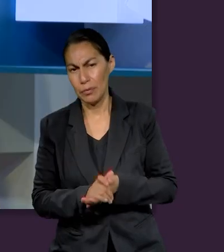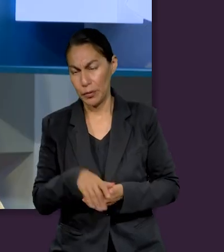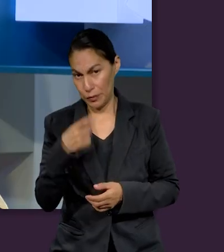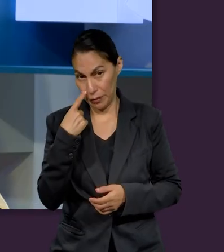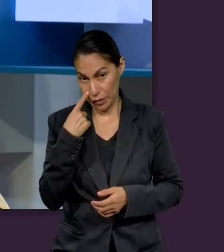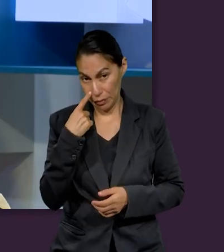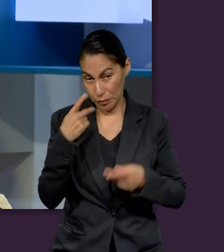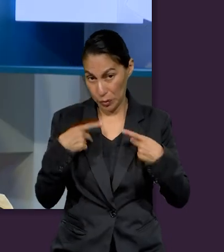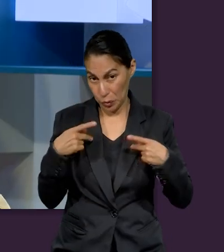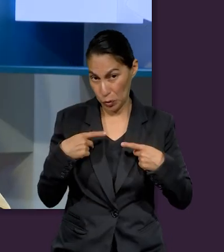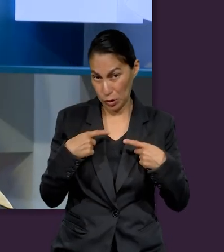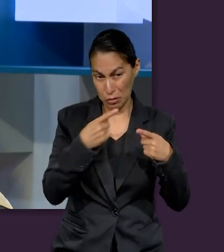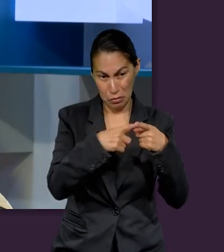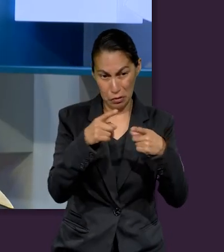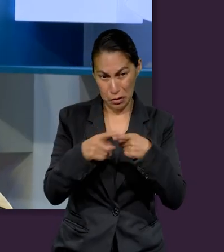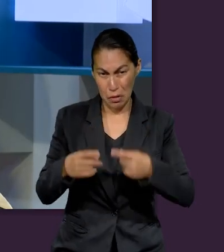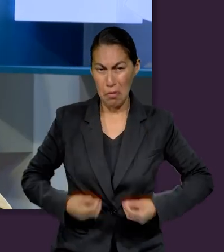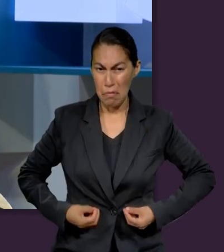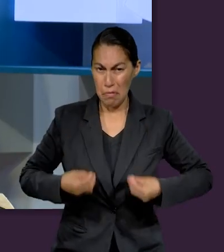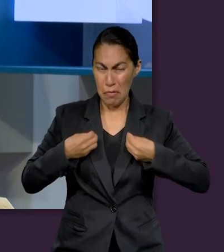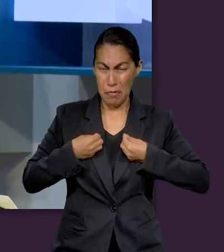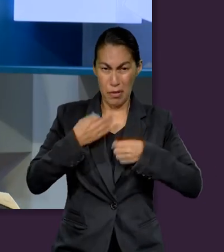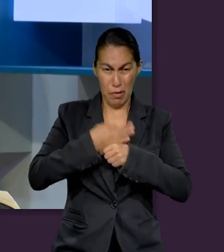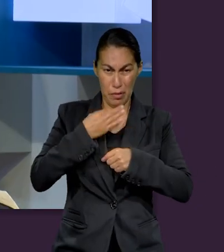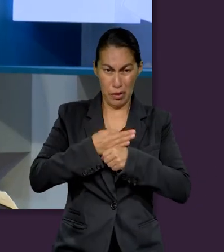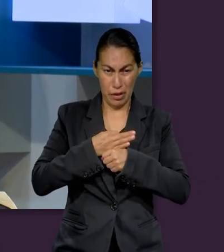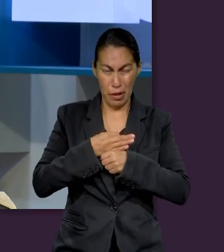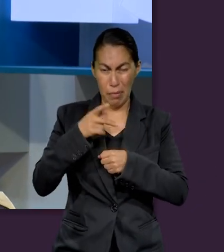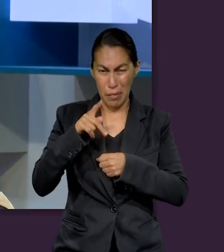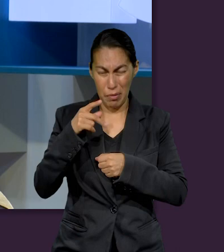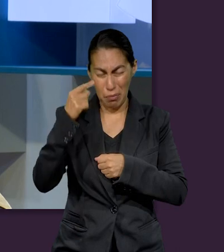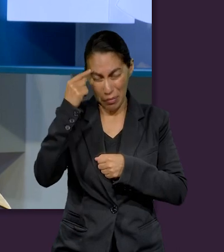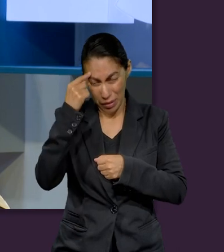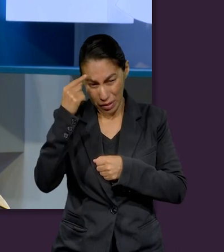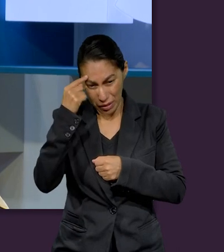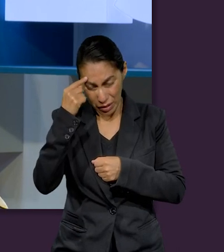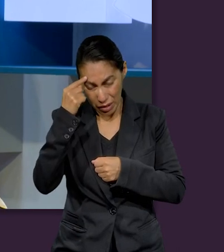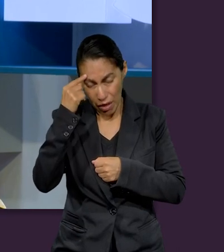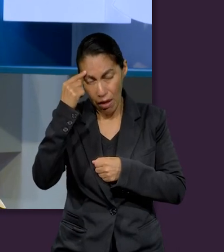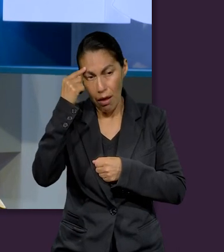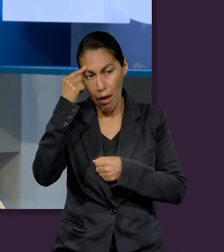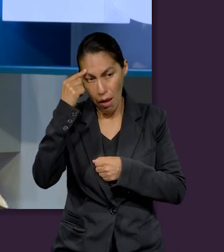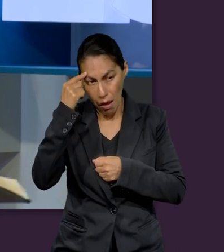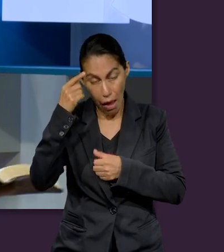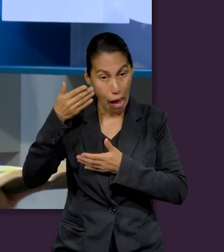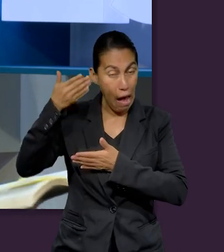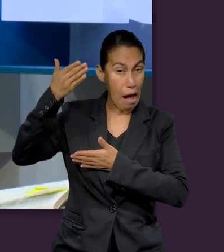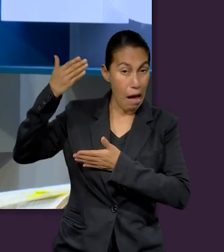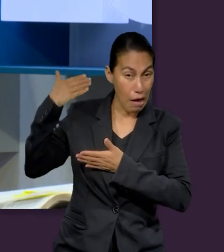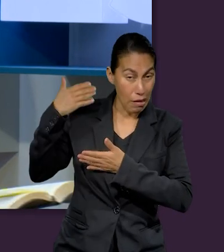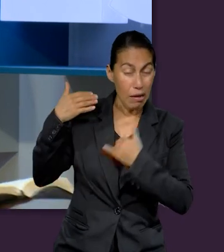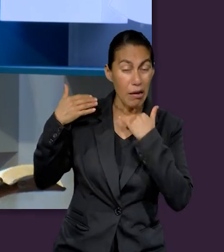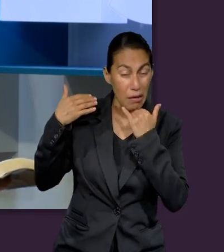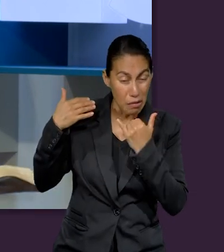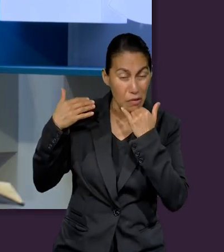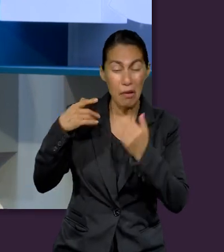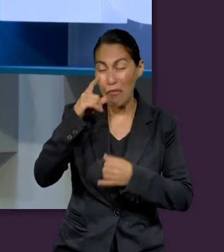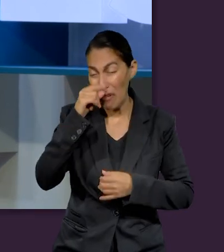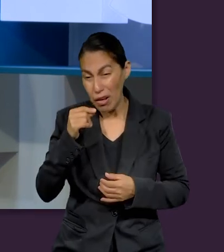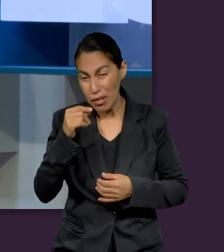y y la mayoría de las personas fíjense que vive para el presente No no tiene noción de pasado